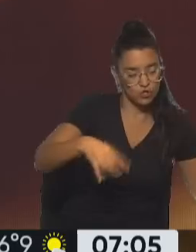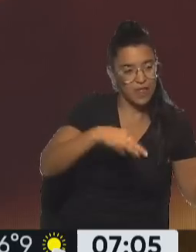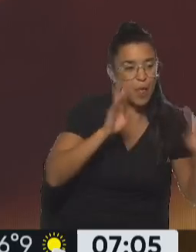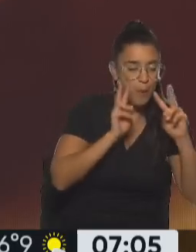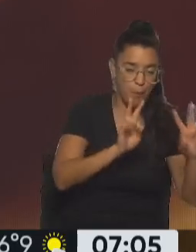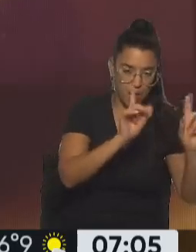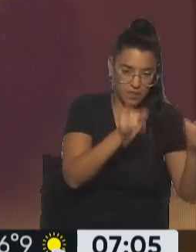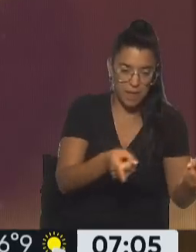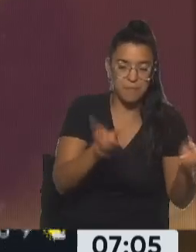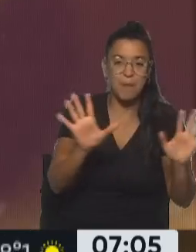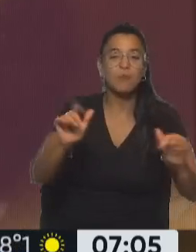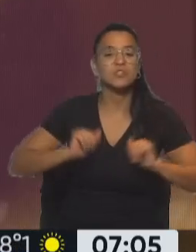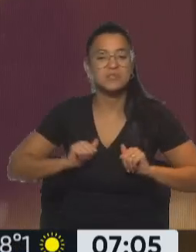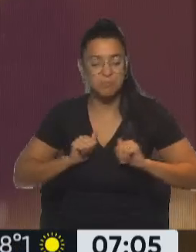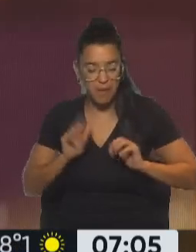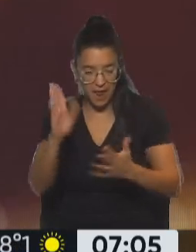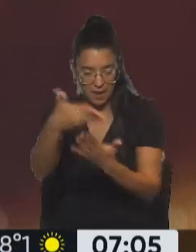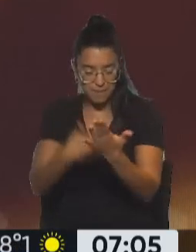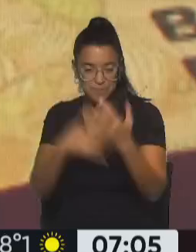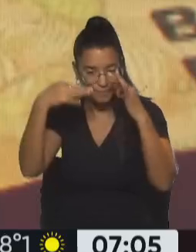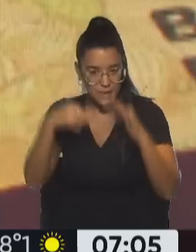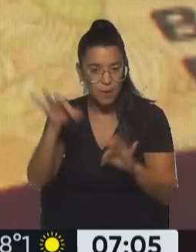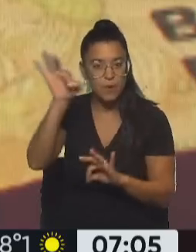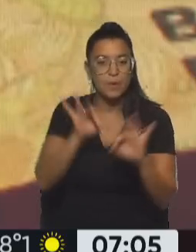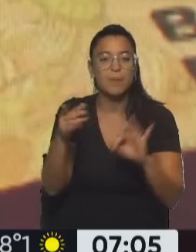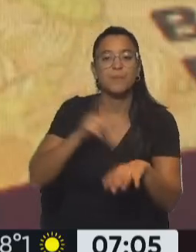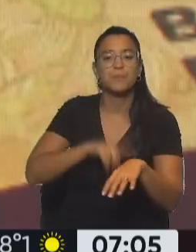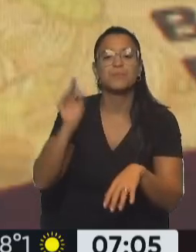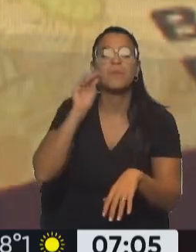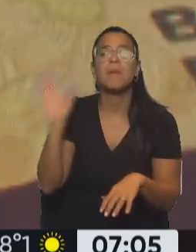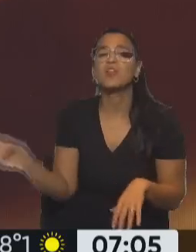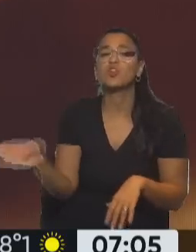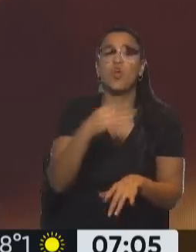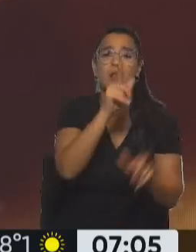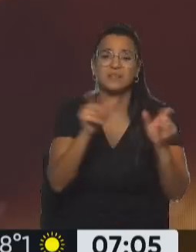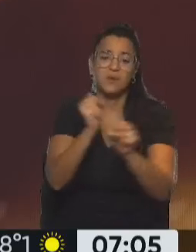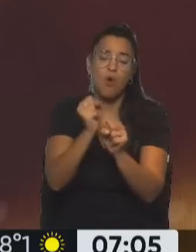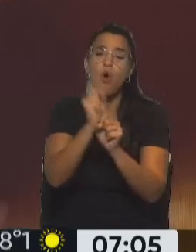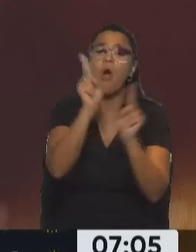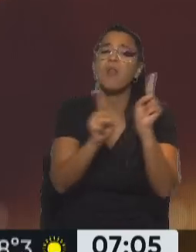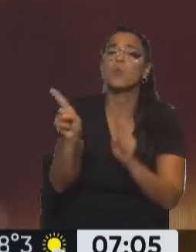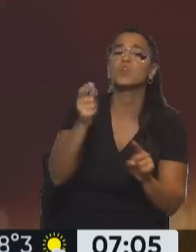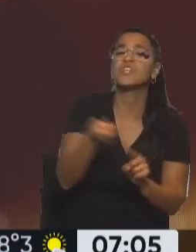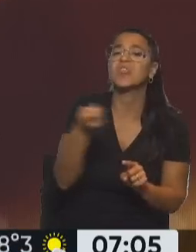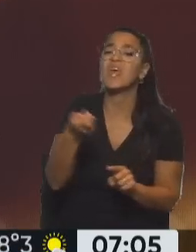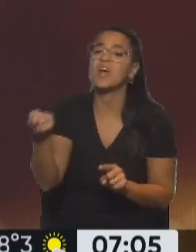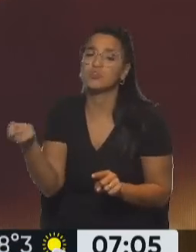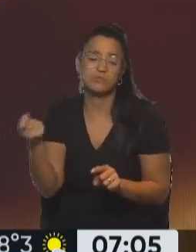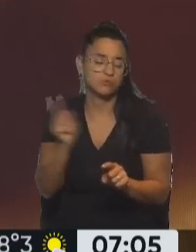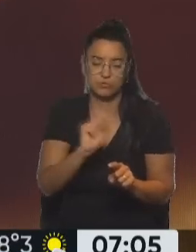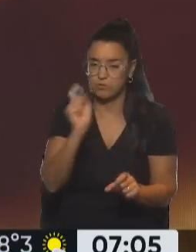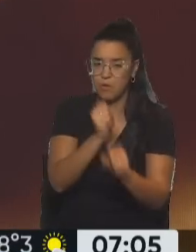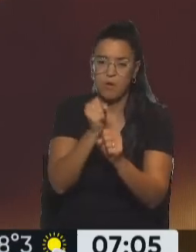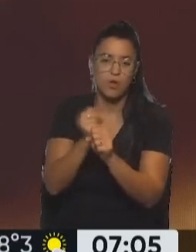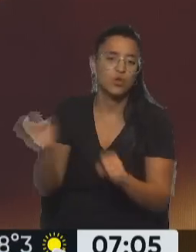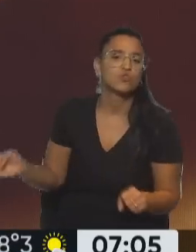eso también vamos a esperar a la letra chica para ver si la totalidad de las horas extras... ¿Es para todos los trabajadores o por algunos sindicatos que llegaron al acuerdo? Para todos los trabajadores